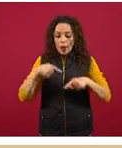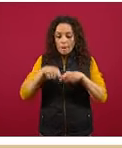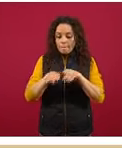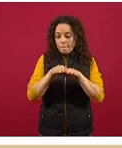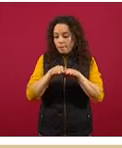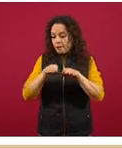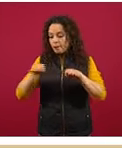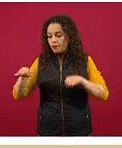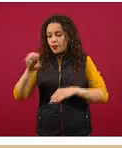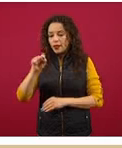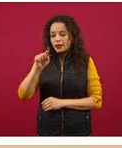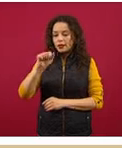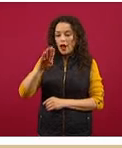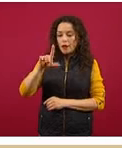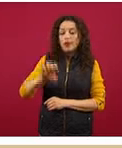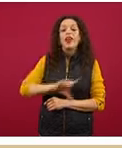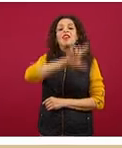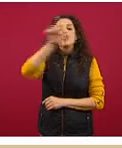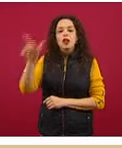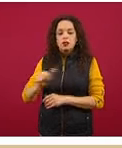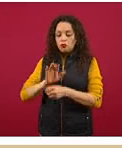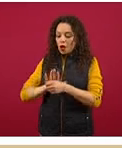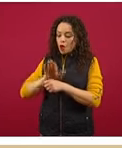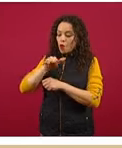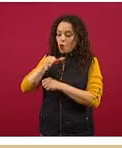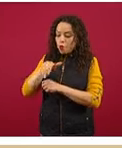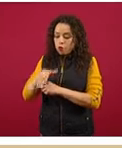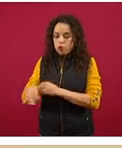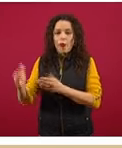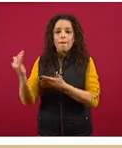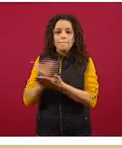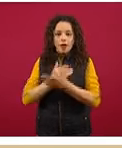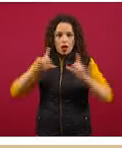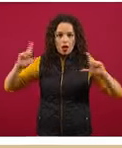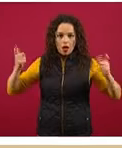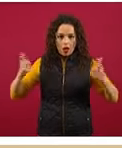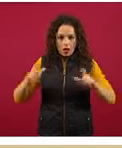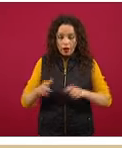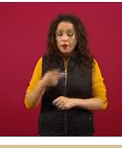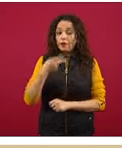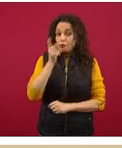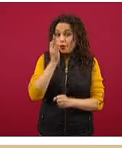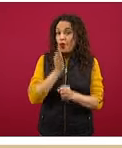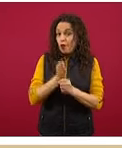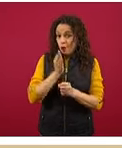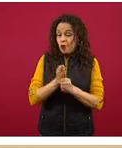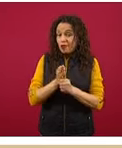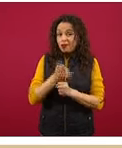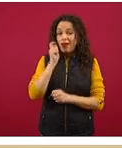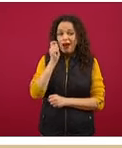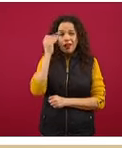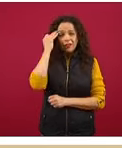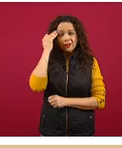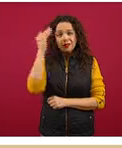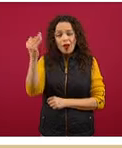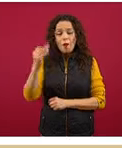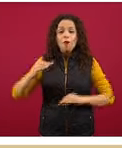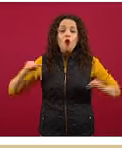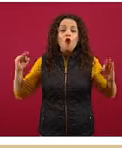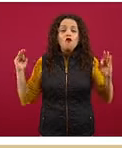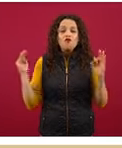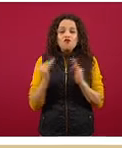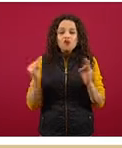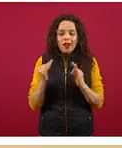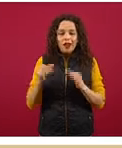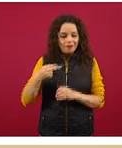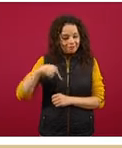a descender. Sin embargo, también sabemos que estamos en una época invernal en la que